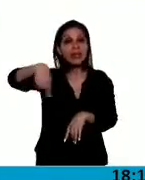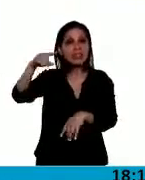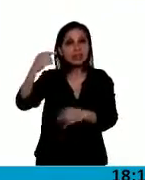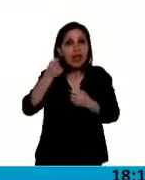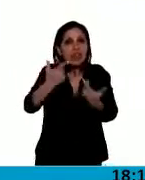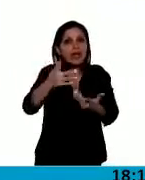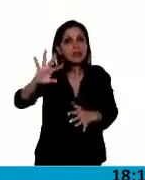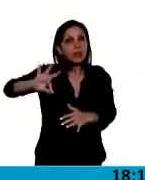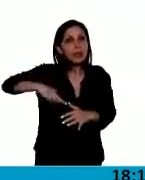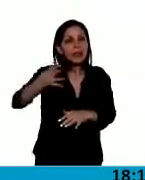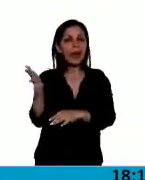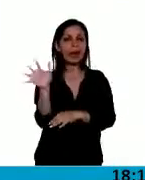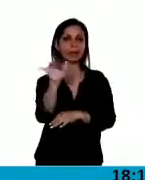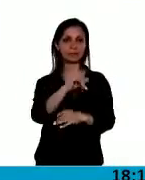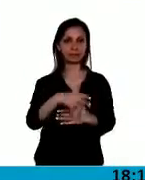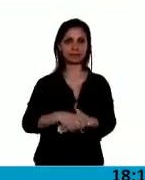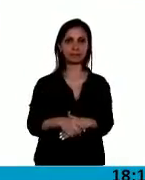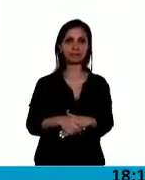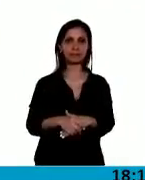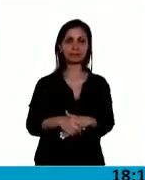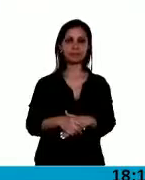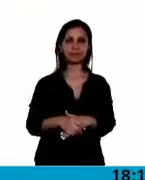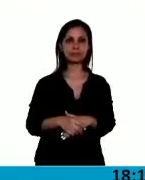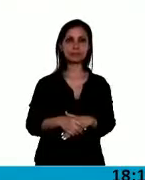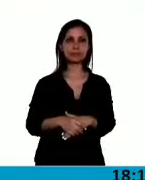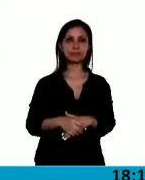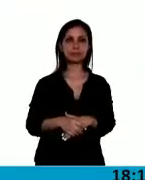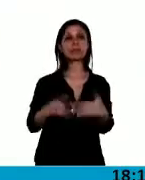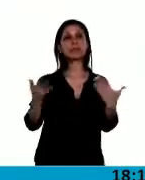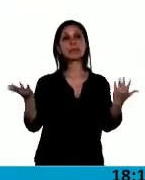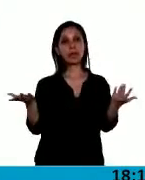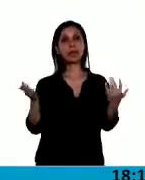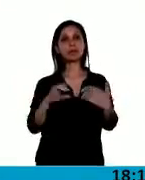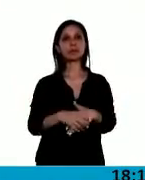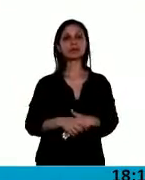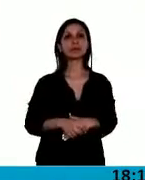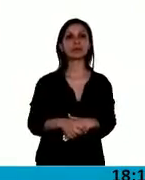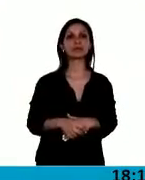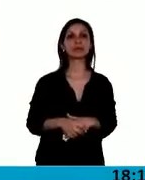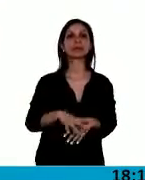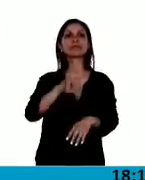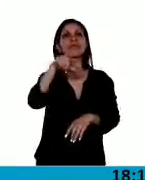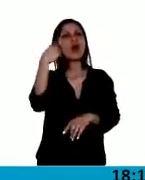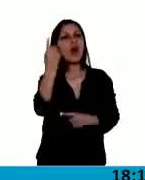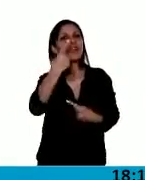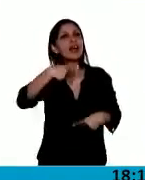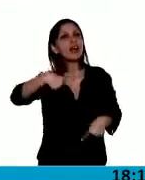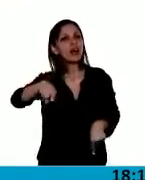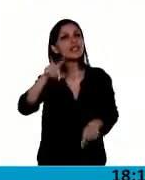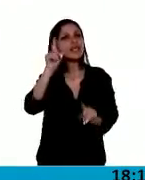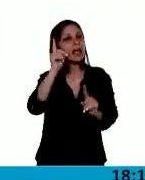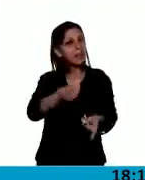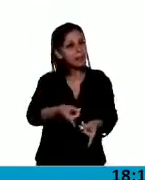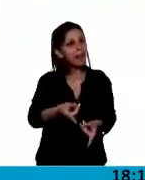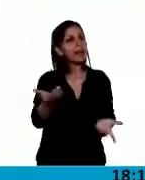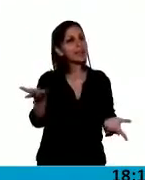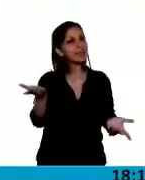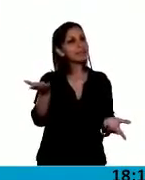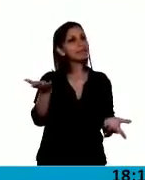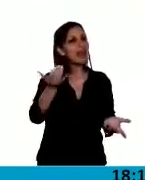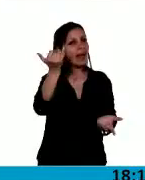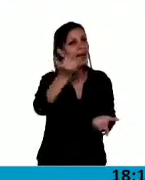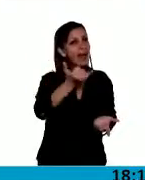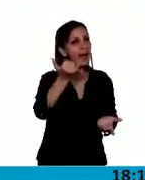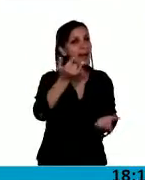vida diariamente. Por eso, otra cosa que también está demostrada es que algunos sectores de